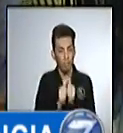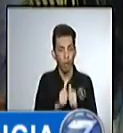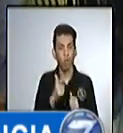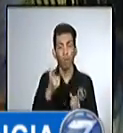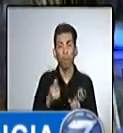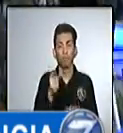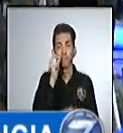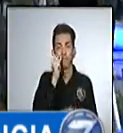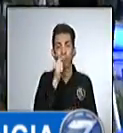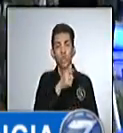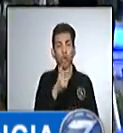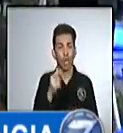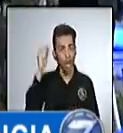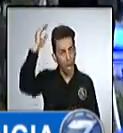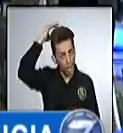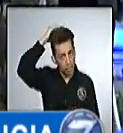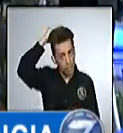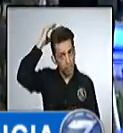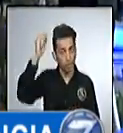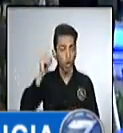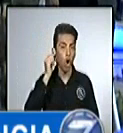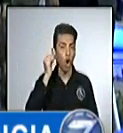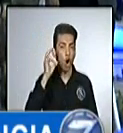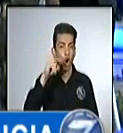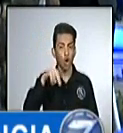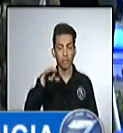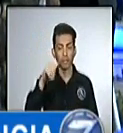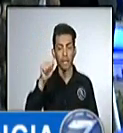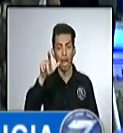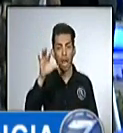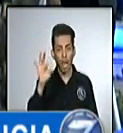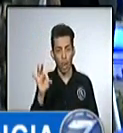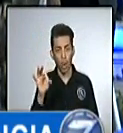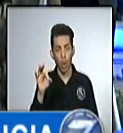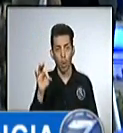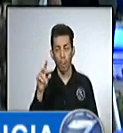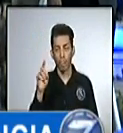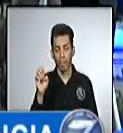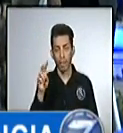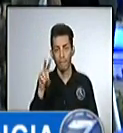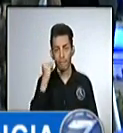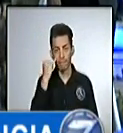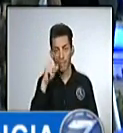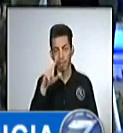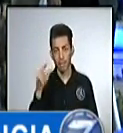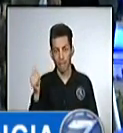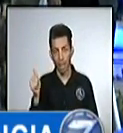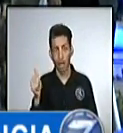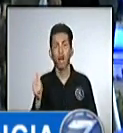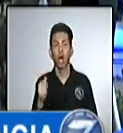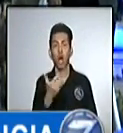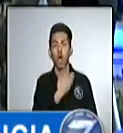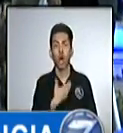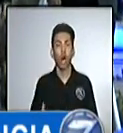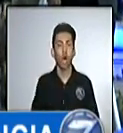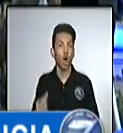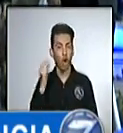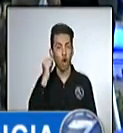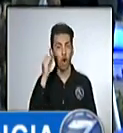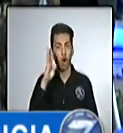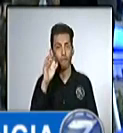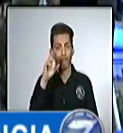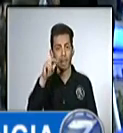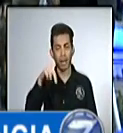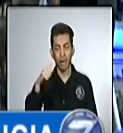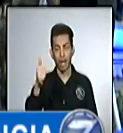aplausos el trabajo de médicos, personal de salud y quienes luchan por el bienestar de la población. Finalmente, como lo establece